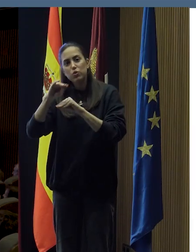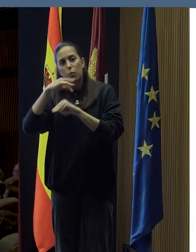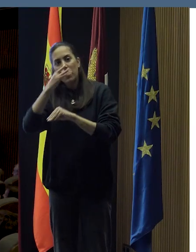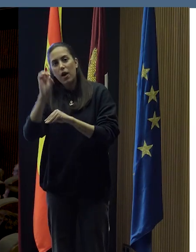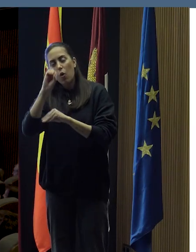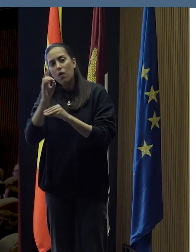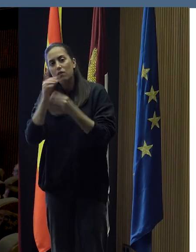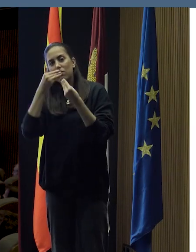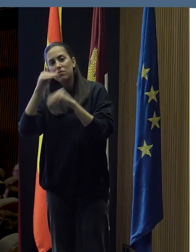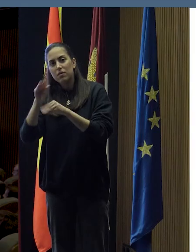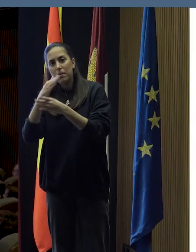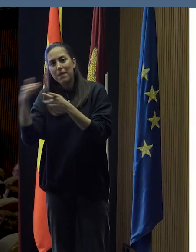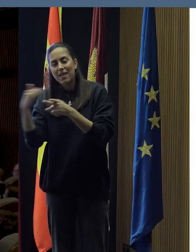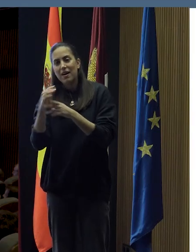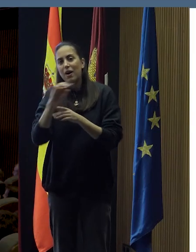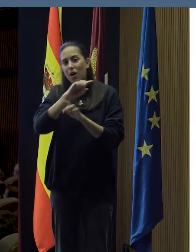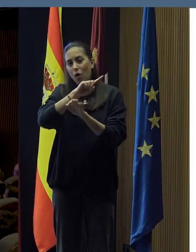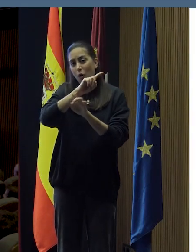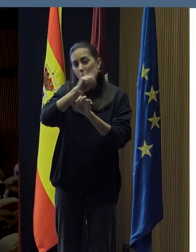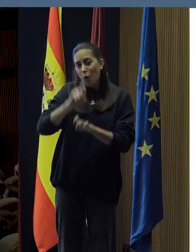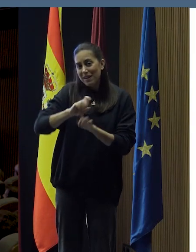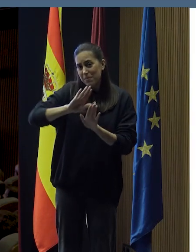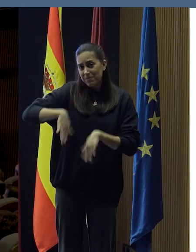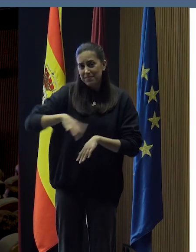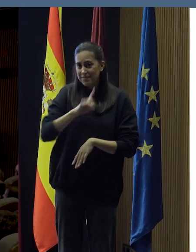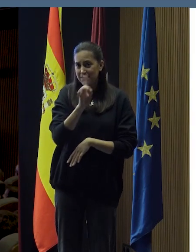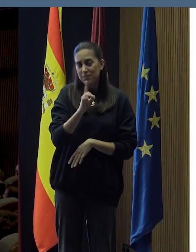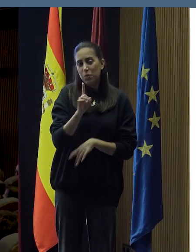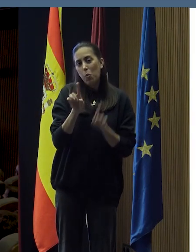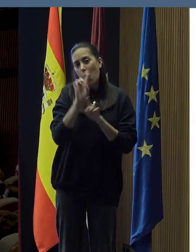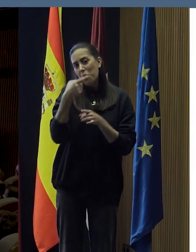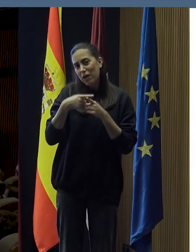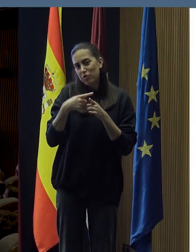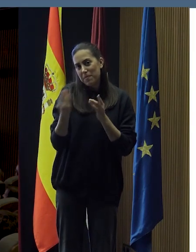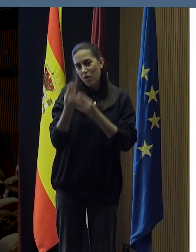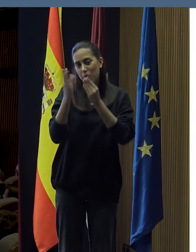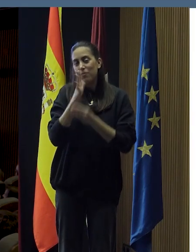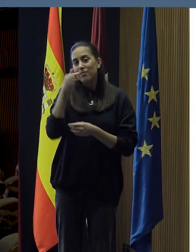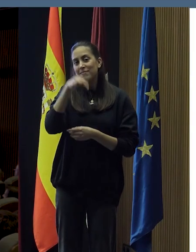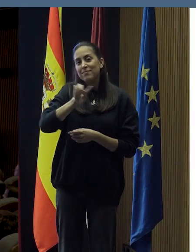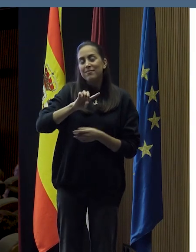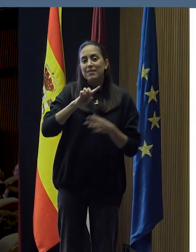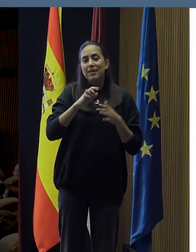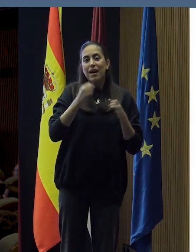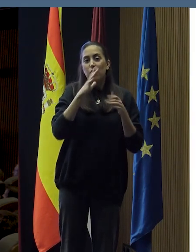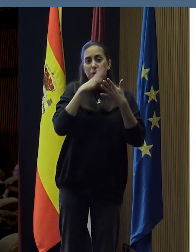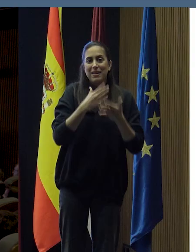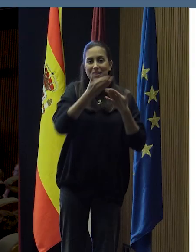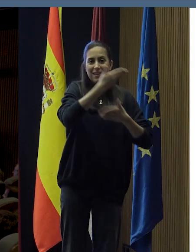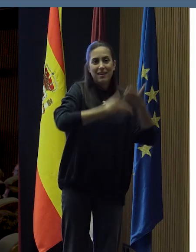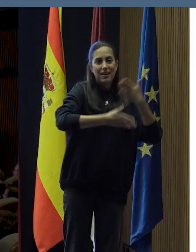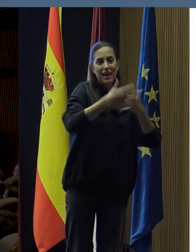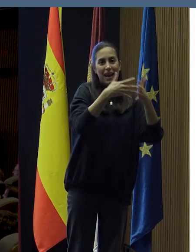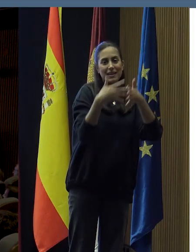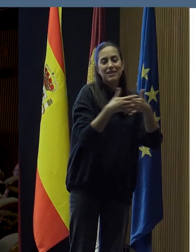parcialmente. Y ya la última no es una pregunta, sino una sugerencia, que ya que están trabajando con Estados Unidos, que Tran les done el